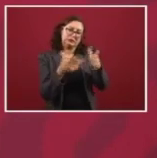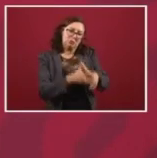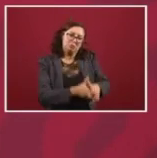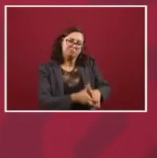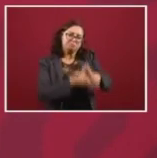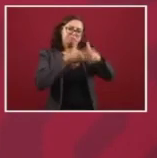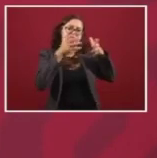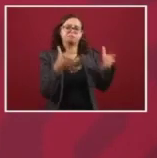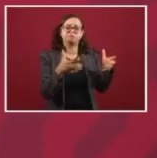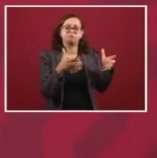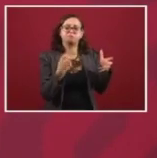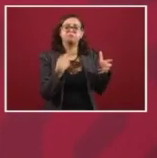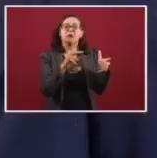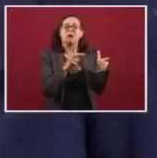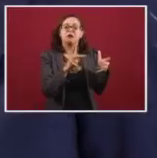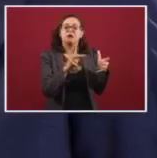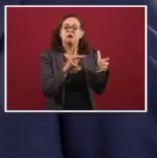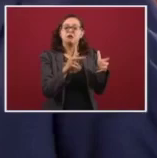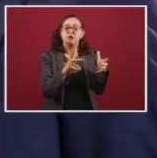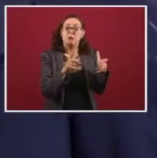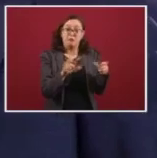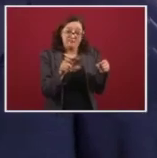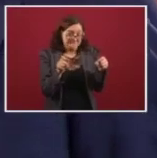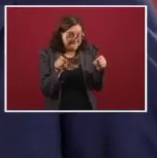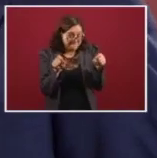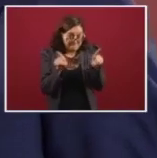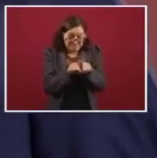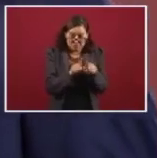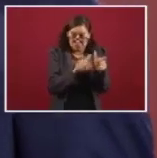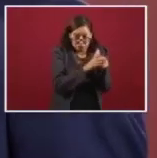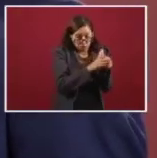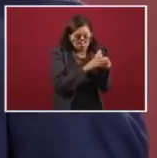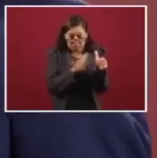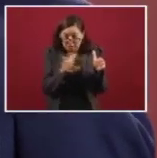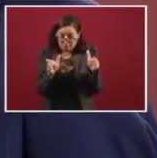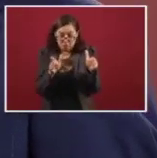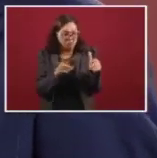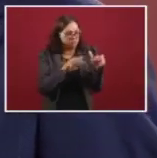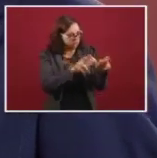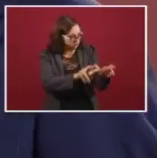Y en ese mismo periodo